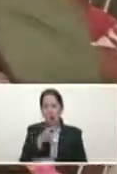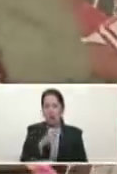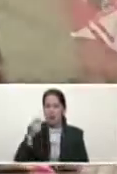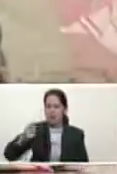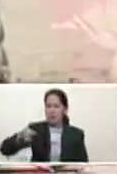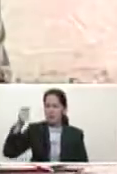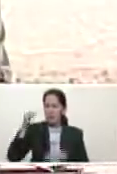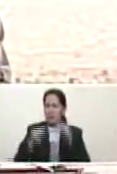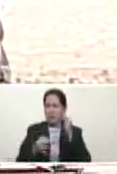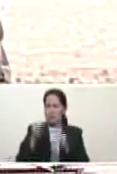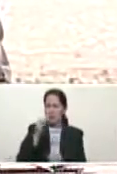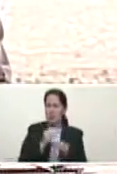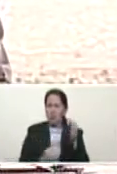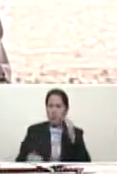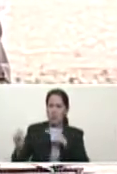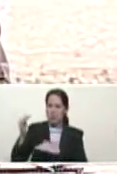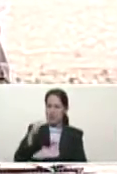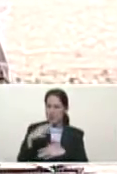de Justicia